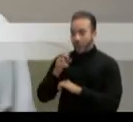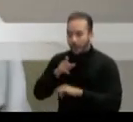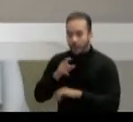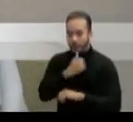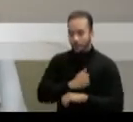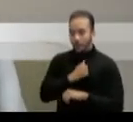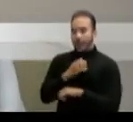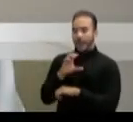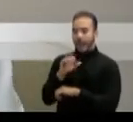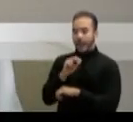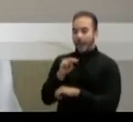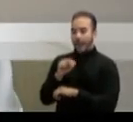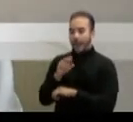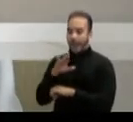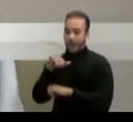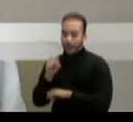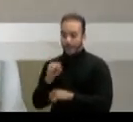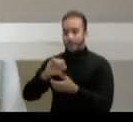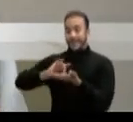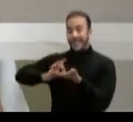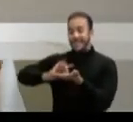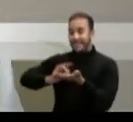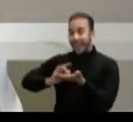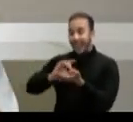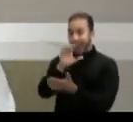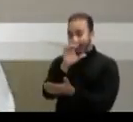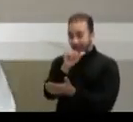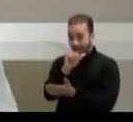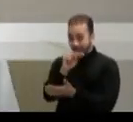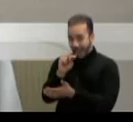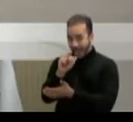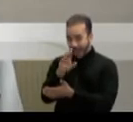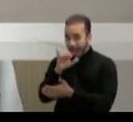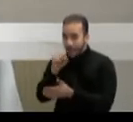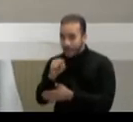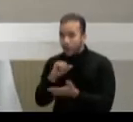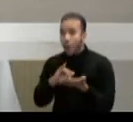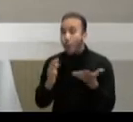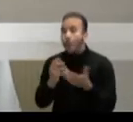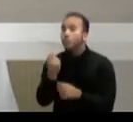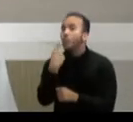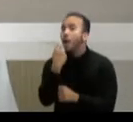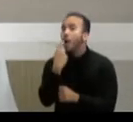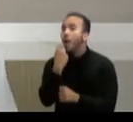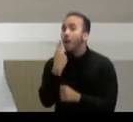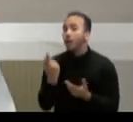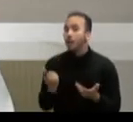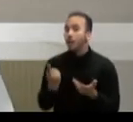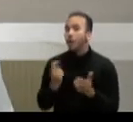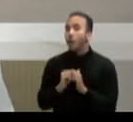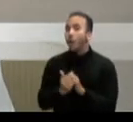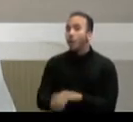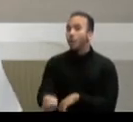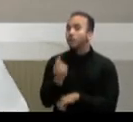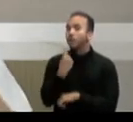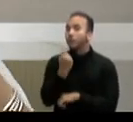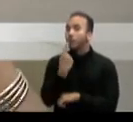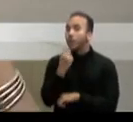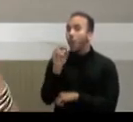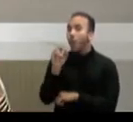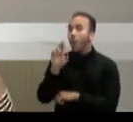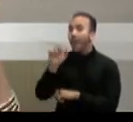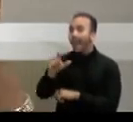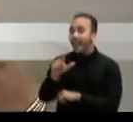cannabis medicinal, es vía oral. Serían vía oral